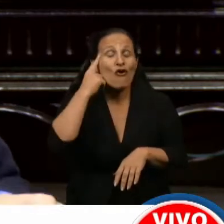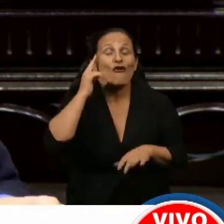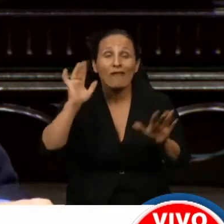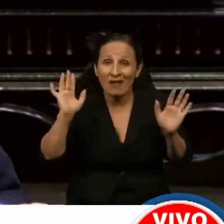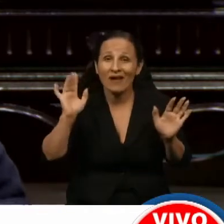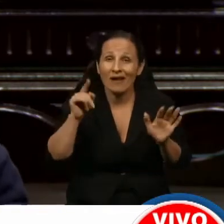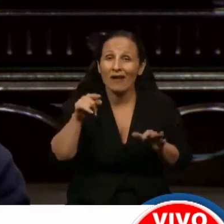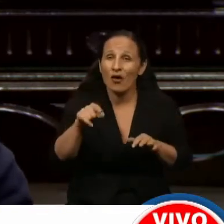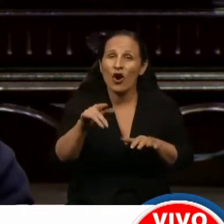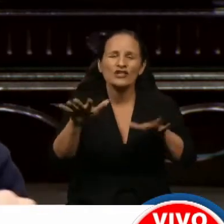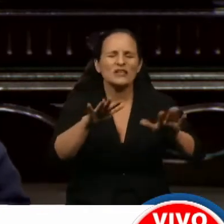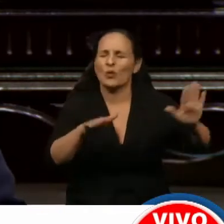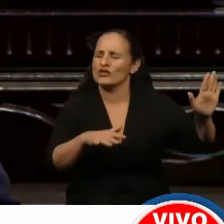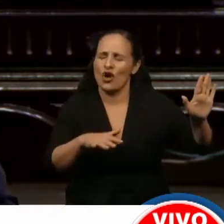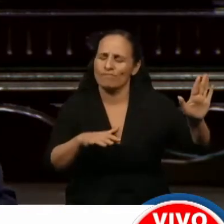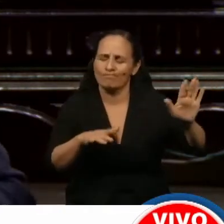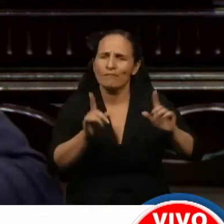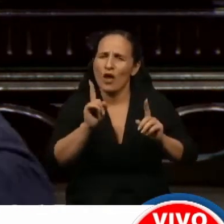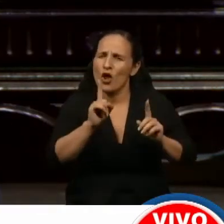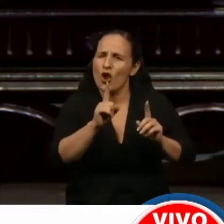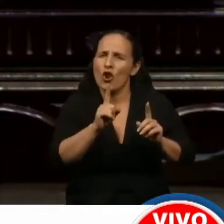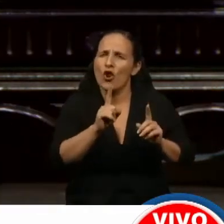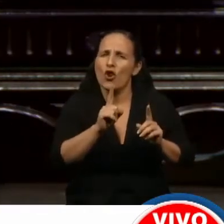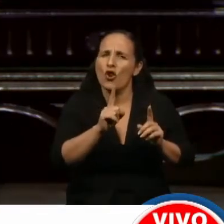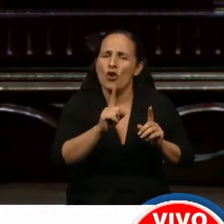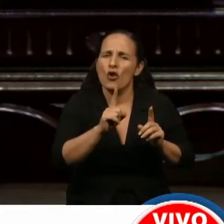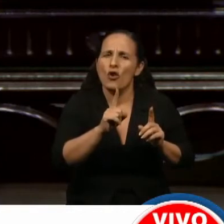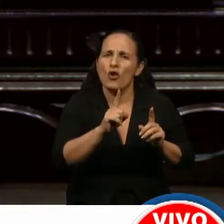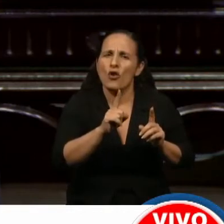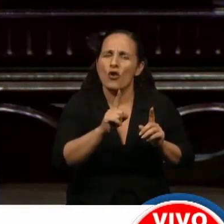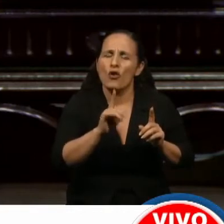que este tipo de situaciones no hay que...